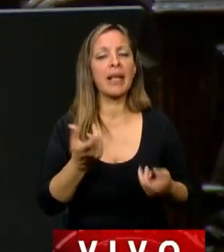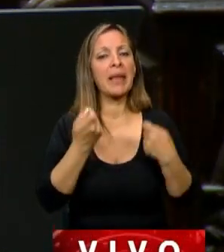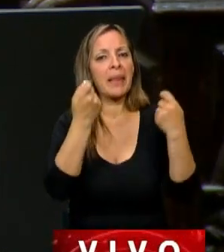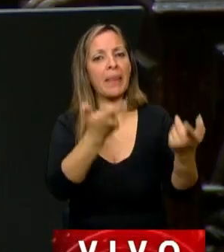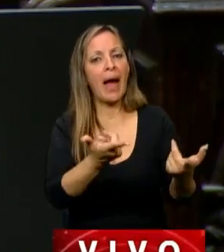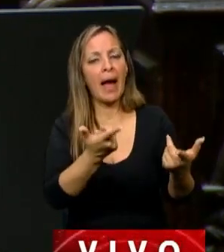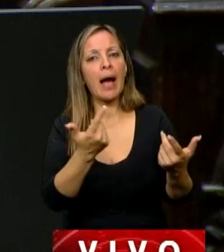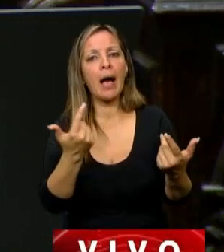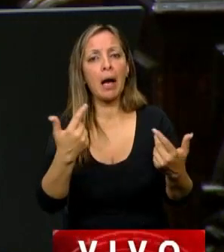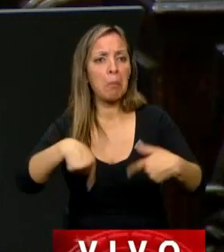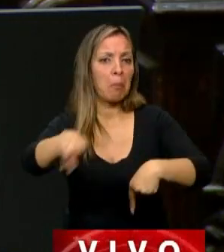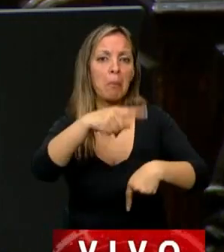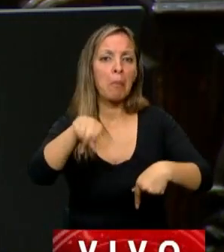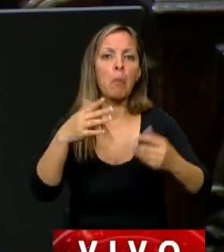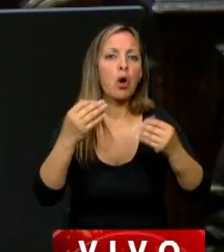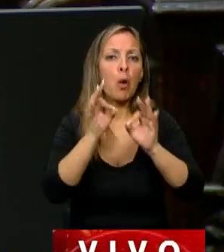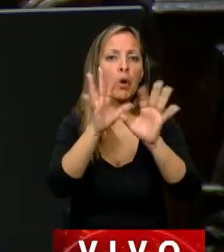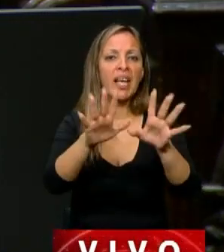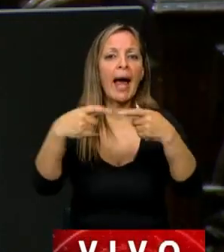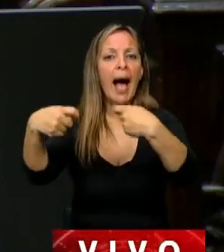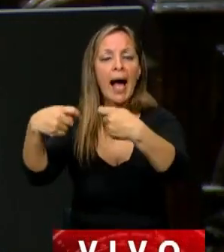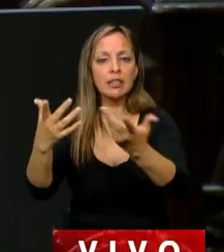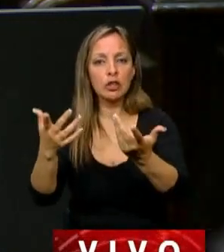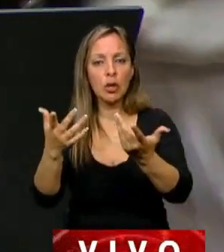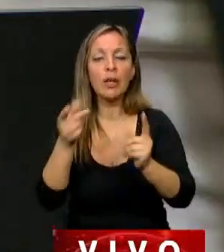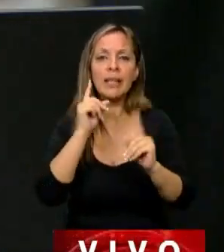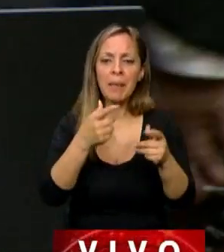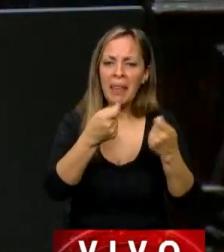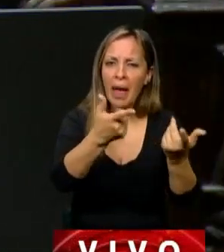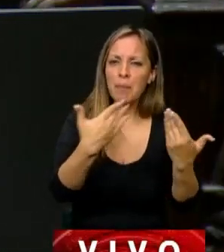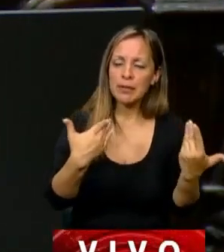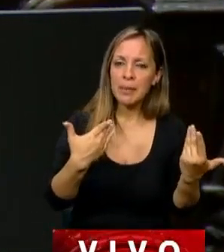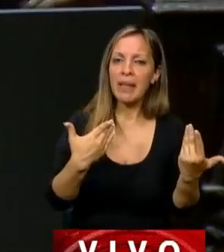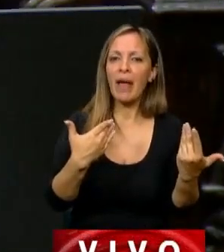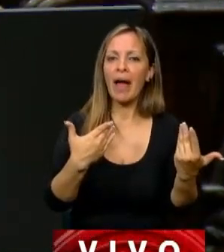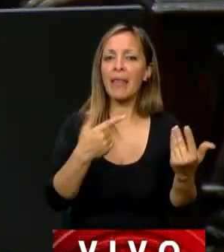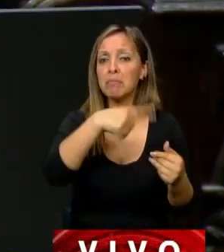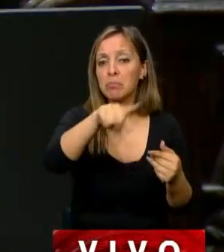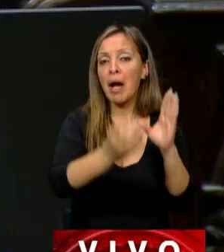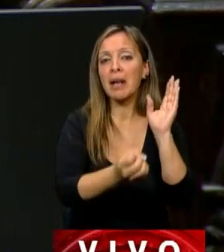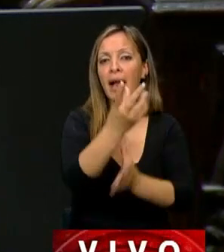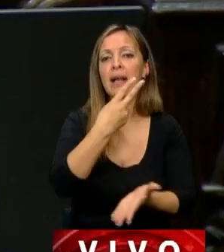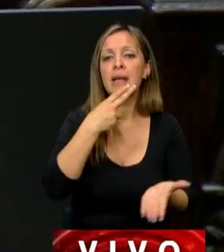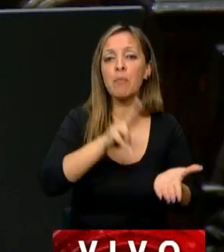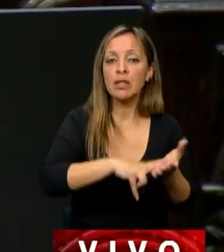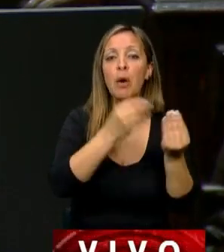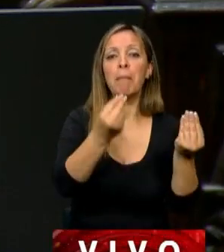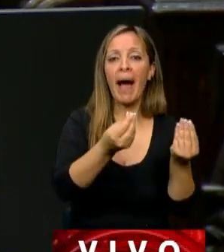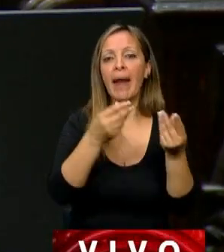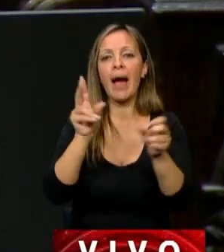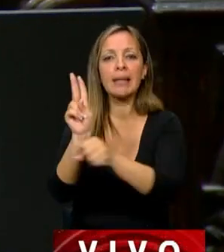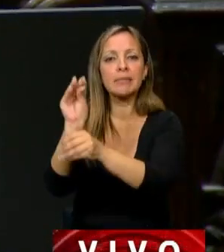habilita el gasto y habilita también la posibilidad de imponer impuestos para financiar ese gasto.